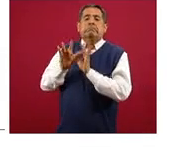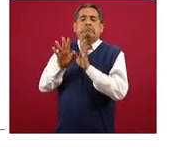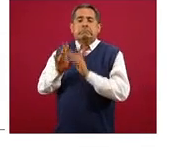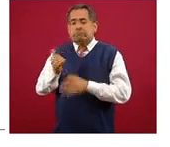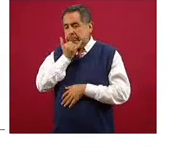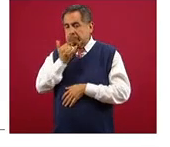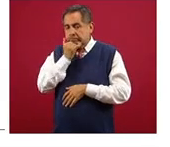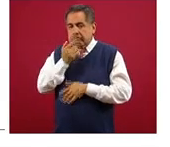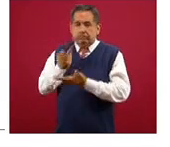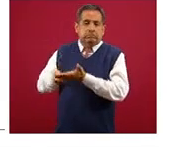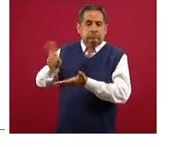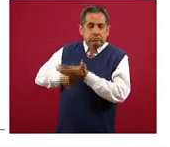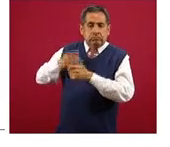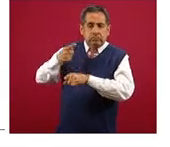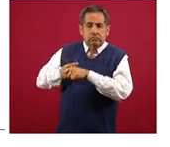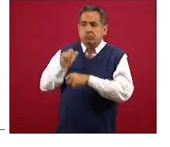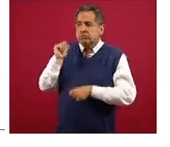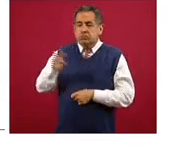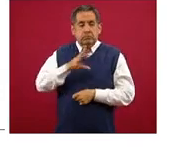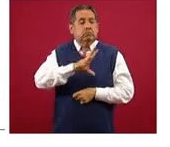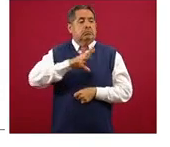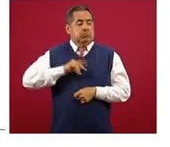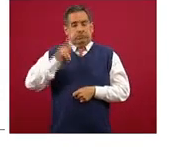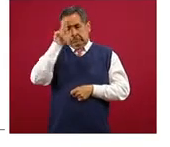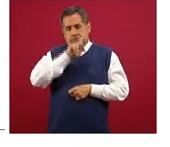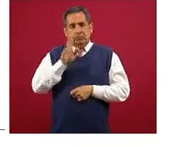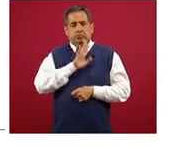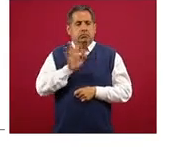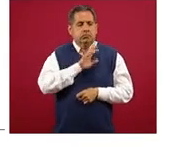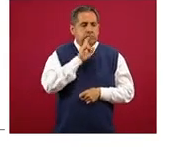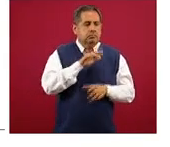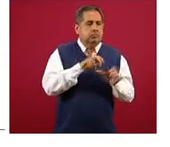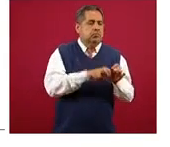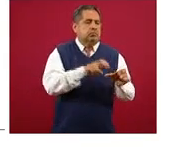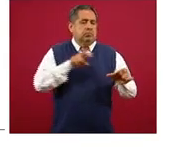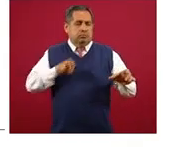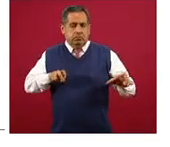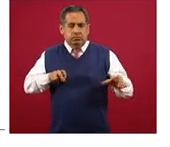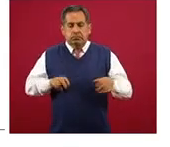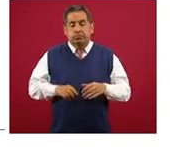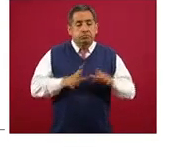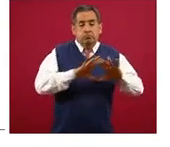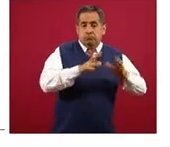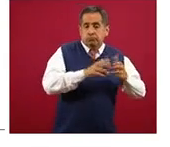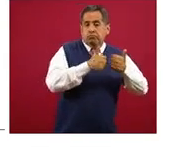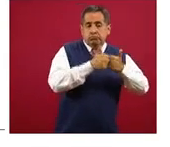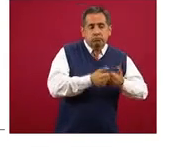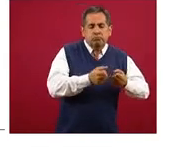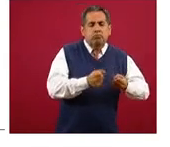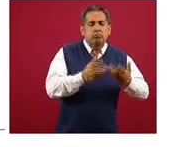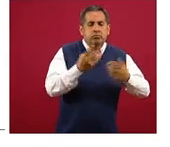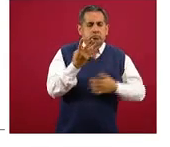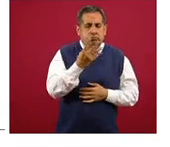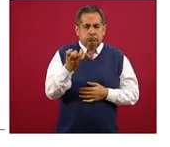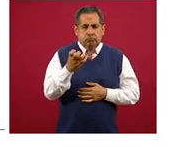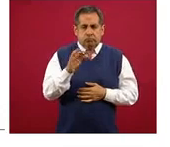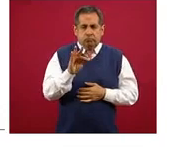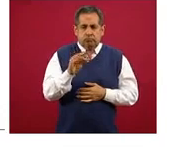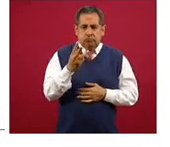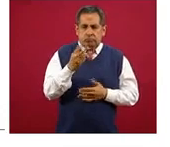alguna comorbilidad o eran adultos mayores. De tal manera que nos quedamos trabajando